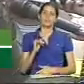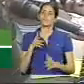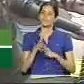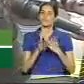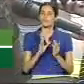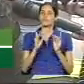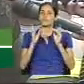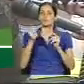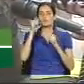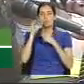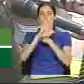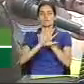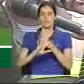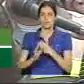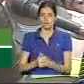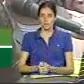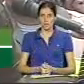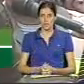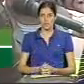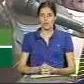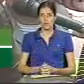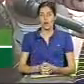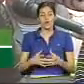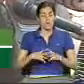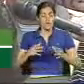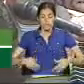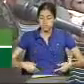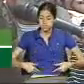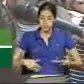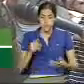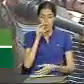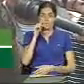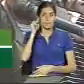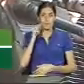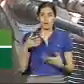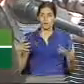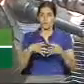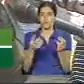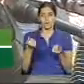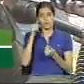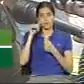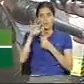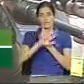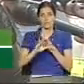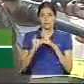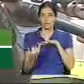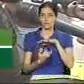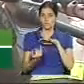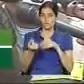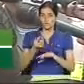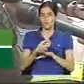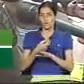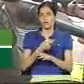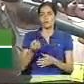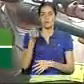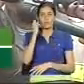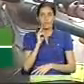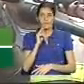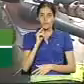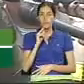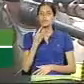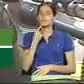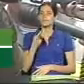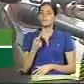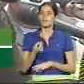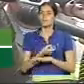este dispositivo, que con el esfuerzo de todos los hombres y mujeres de los organismos de seguridad, de las instituciones del gobierno nacional bolivariano,